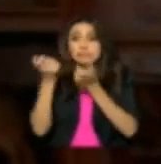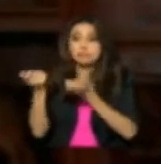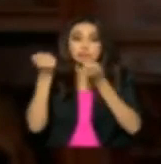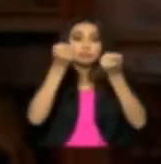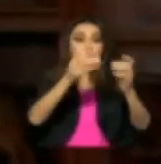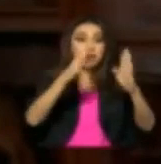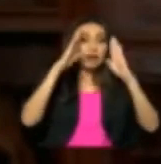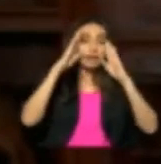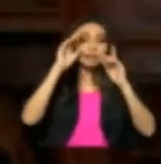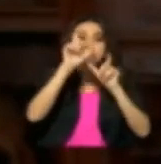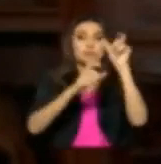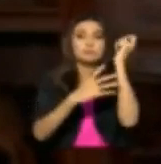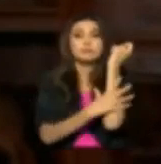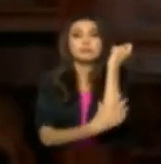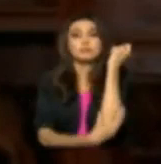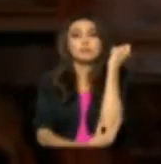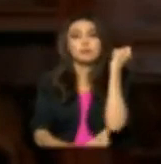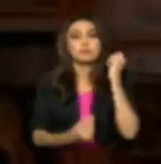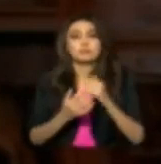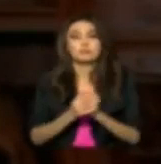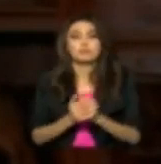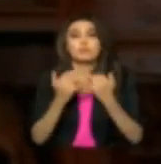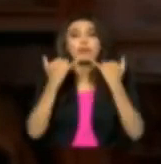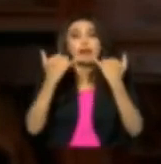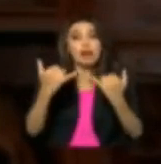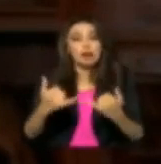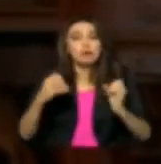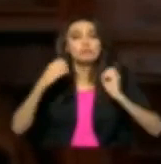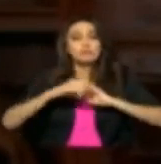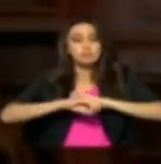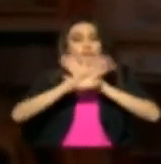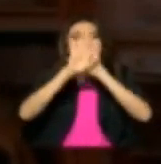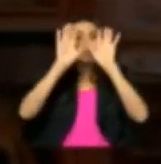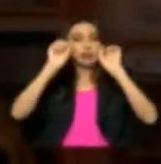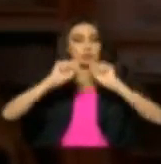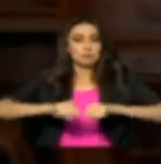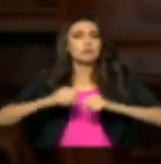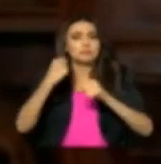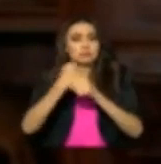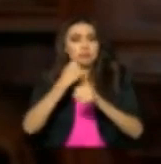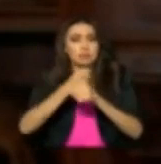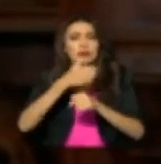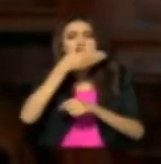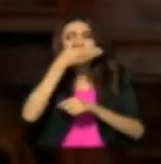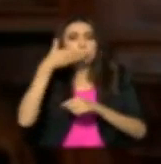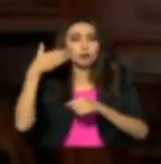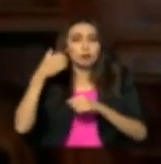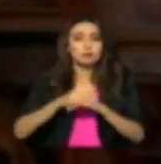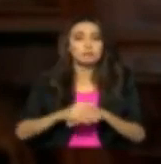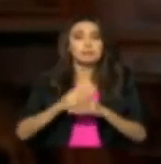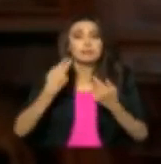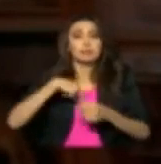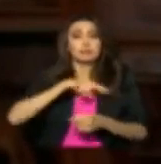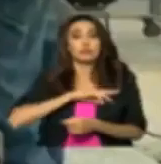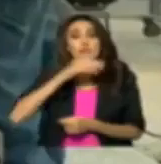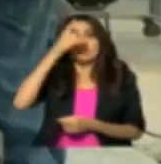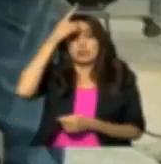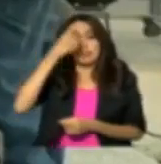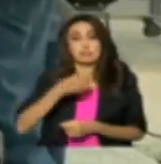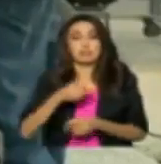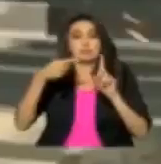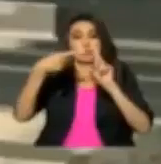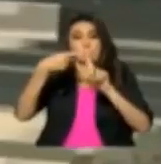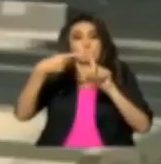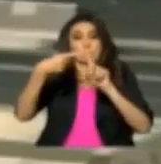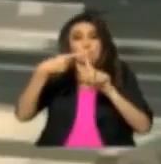pobres y más necesitados. Estamos claros que podemos ser aún más eficientes. Por eso hemos decidido. Primero,